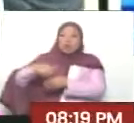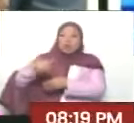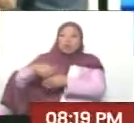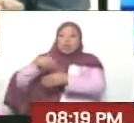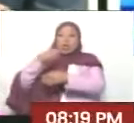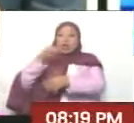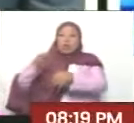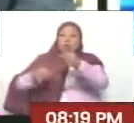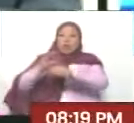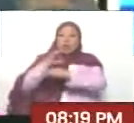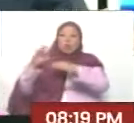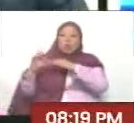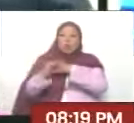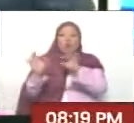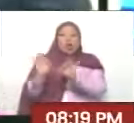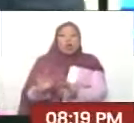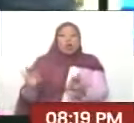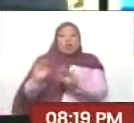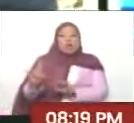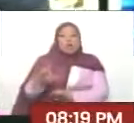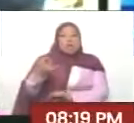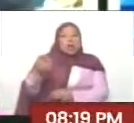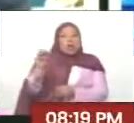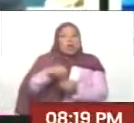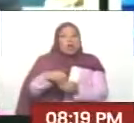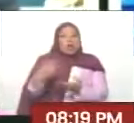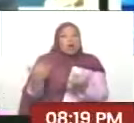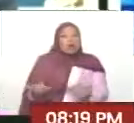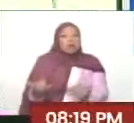Corte Internacional de Justicia. No sería la primera vez.